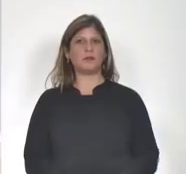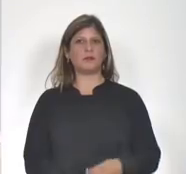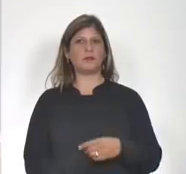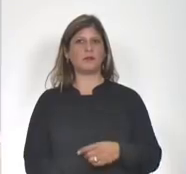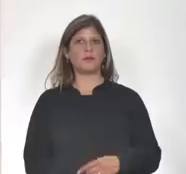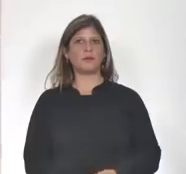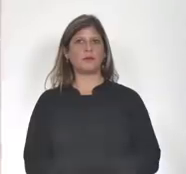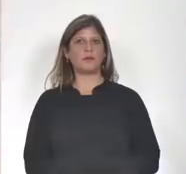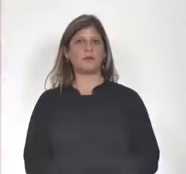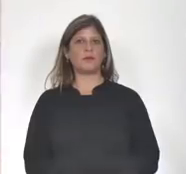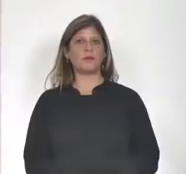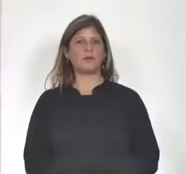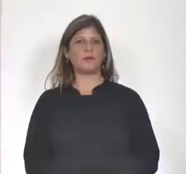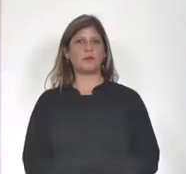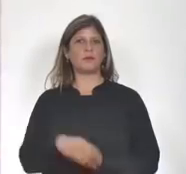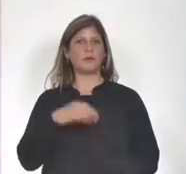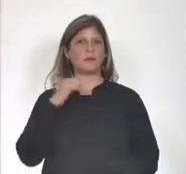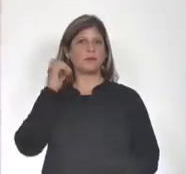Gracias.